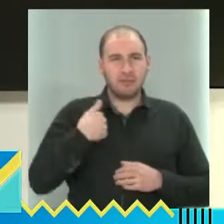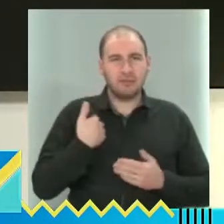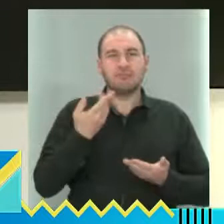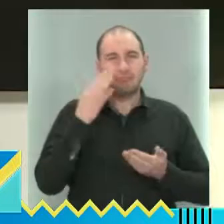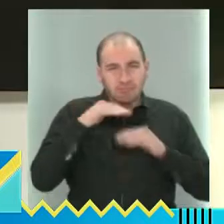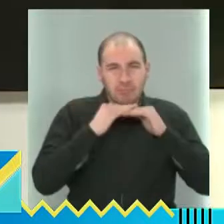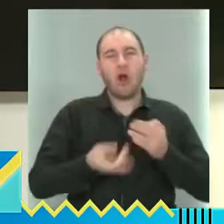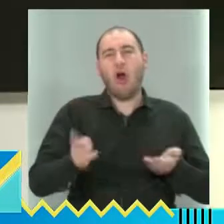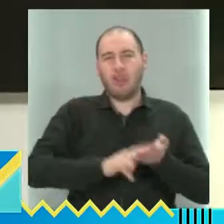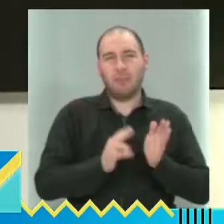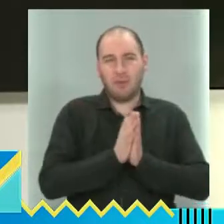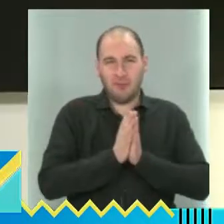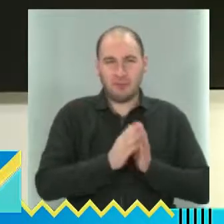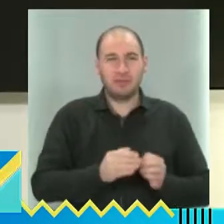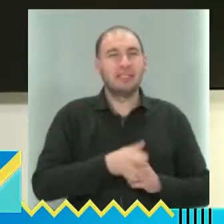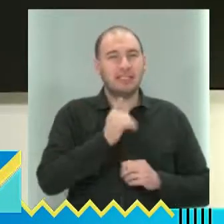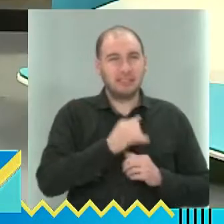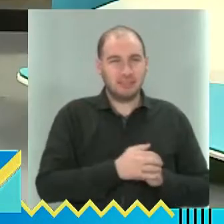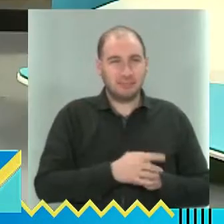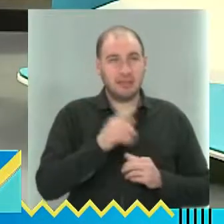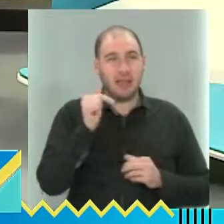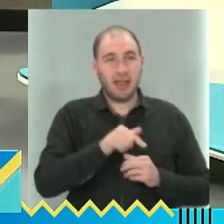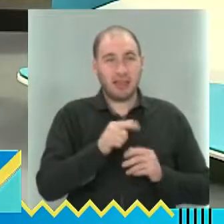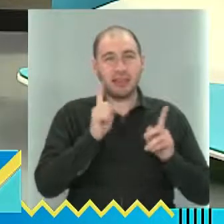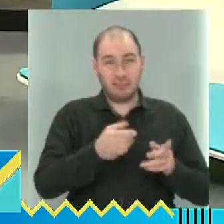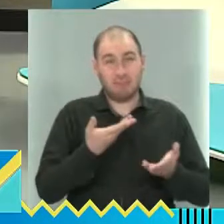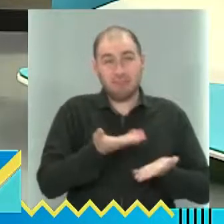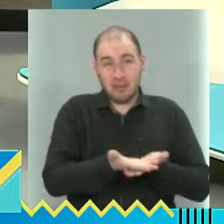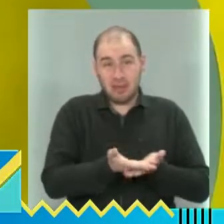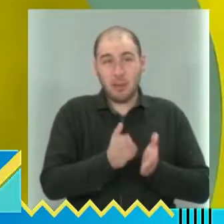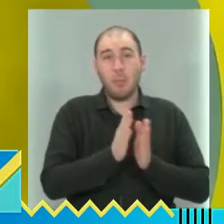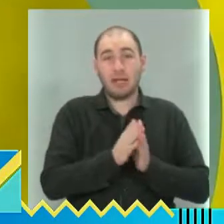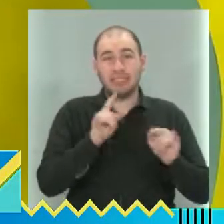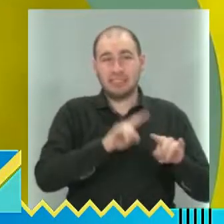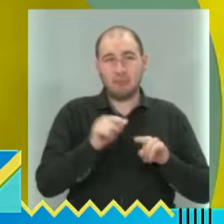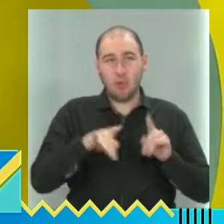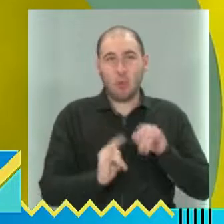volver a ver si tienen ganas y tienen Así tiempo. es. Bueno, en eso de alguna forma recomendarlos porque a través de